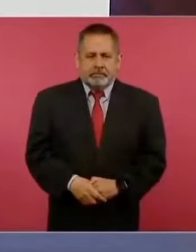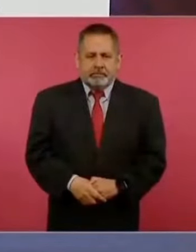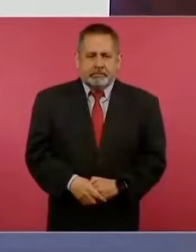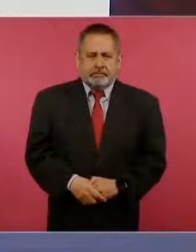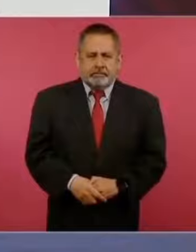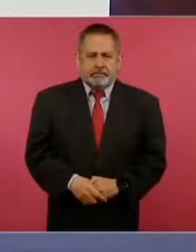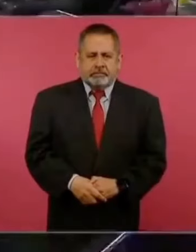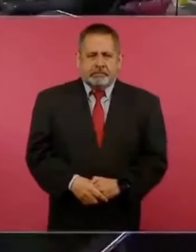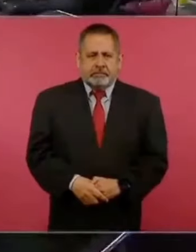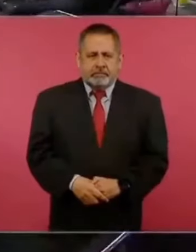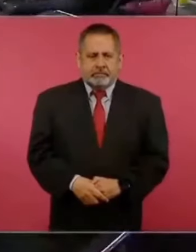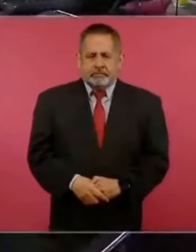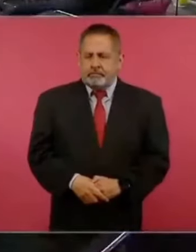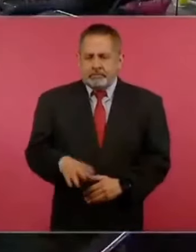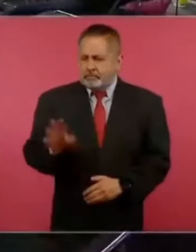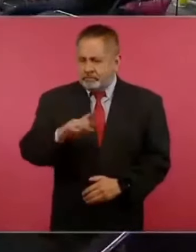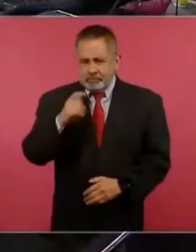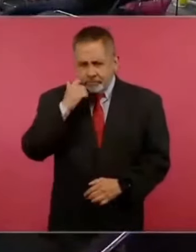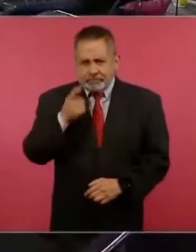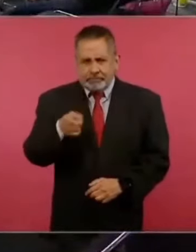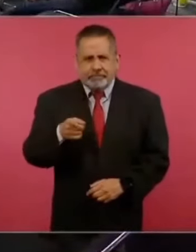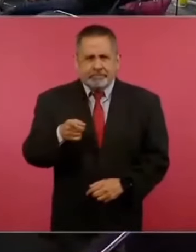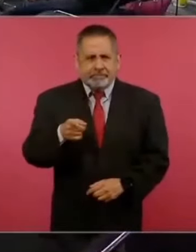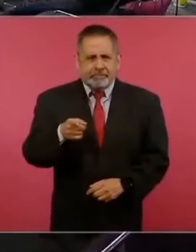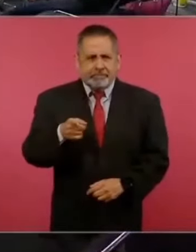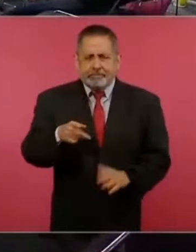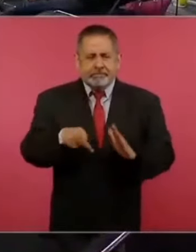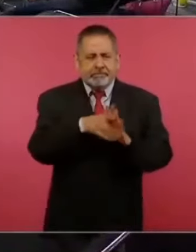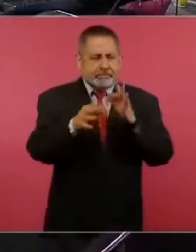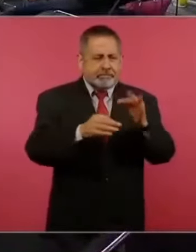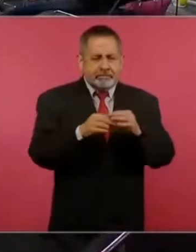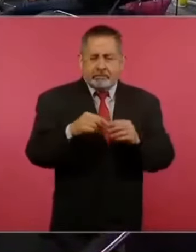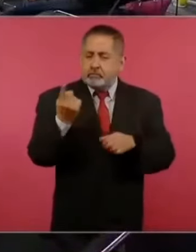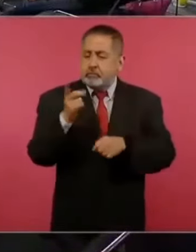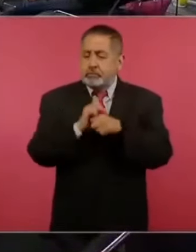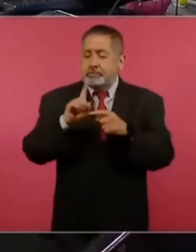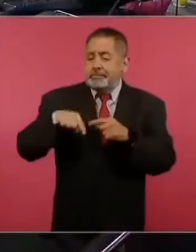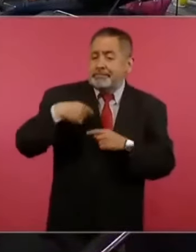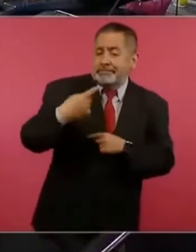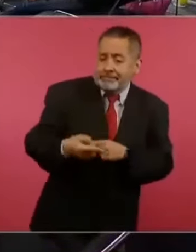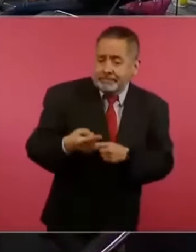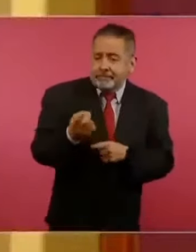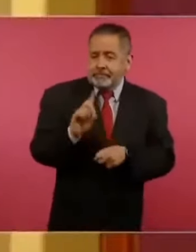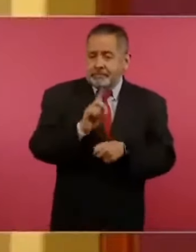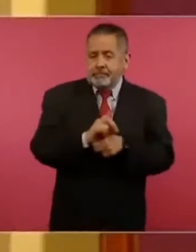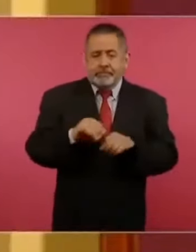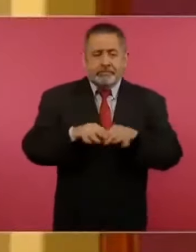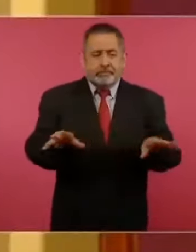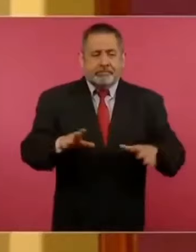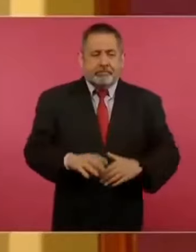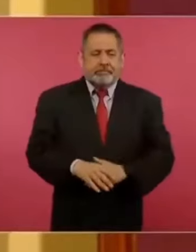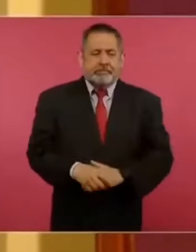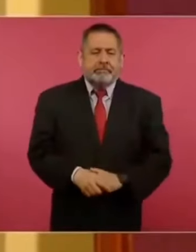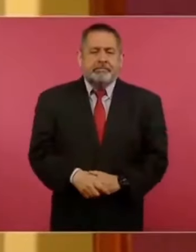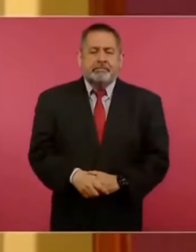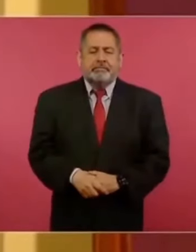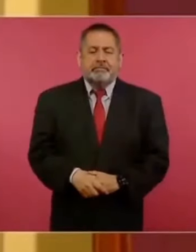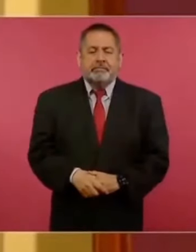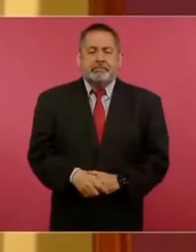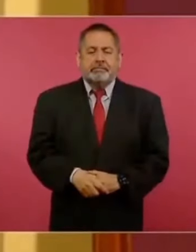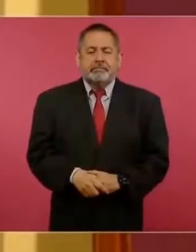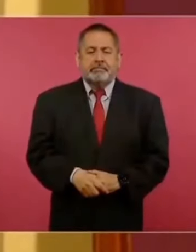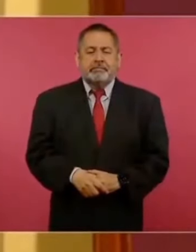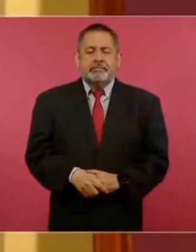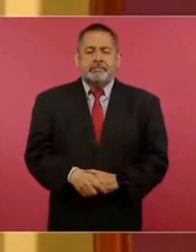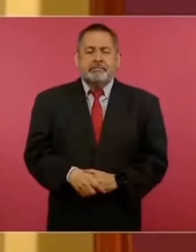Sí, pero yo quiero las páginas de los periódicos del día siguiente. Ya, ya son, que sacaron la nota y ya están